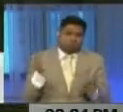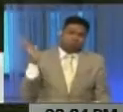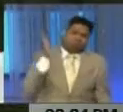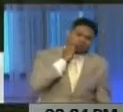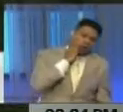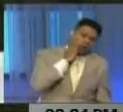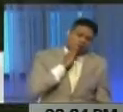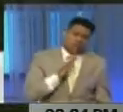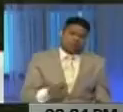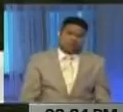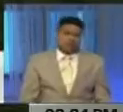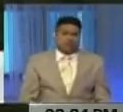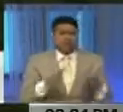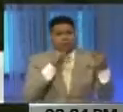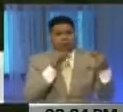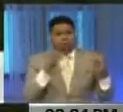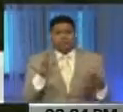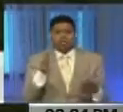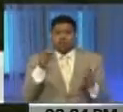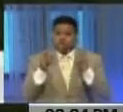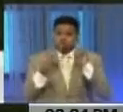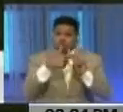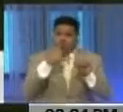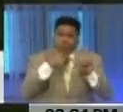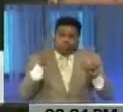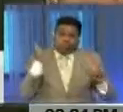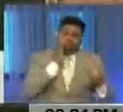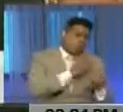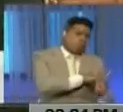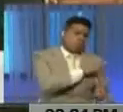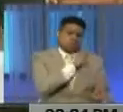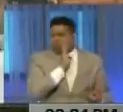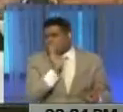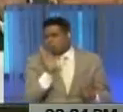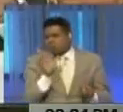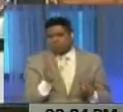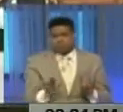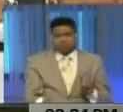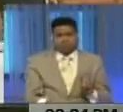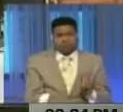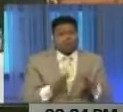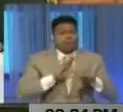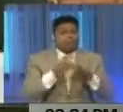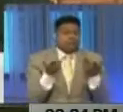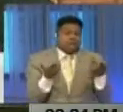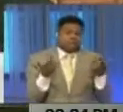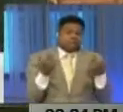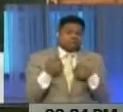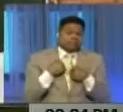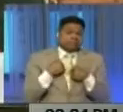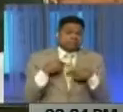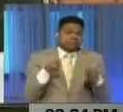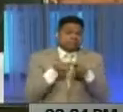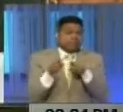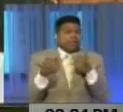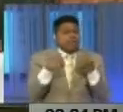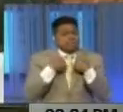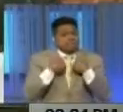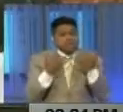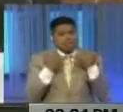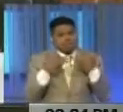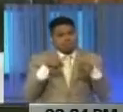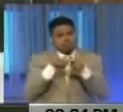Estábamos hablando y se dio dos cachetadas, pero en serio, pues. De autocrítica él, en un